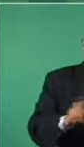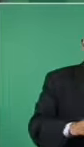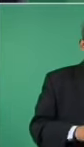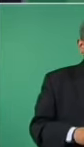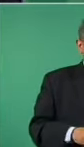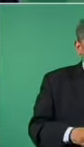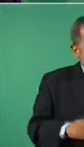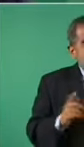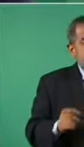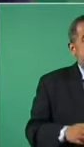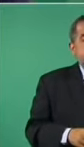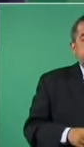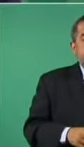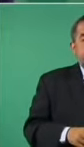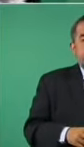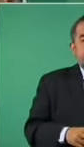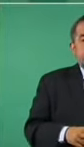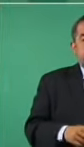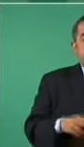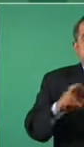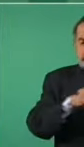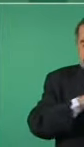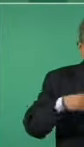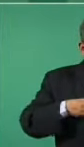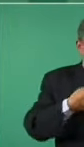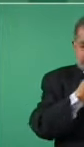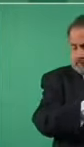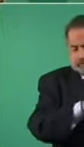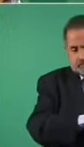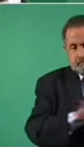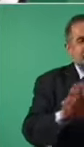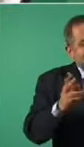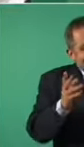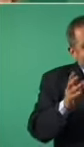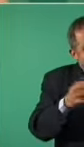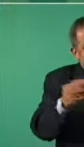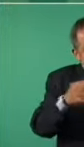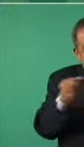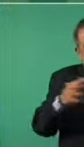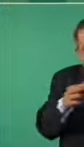Y entonces, pues no deben de actuar así. Entonces, todas estas cosas